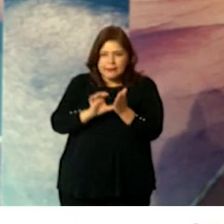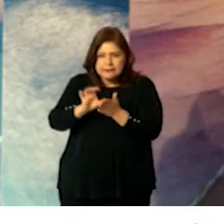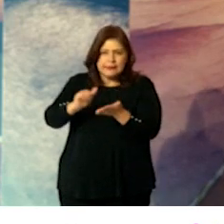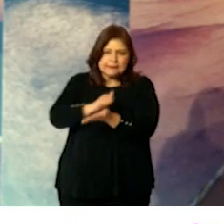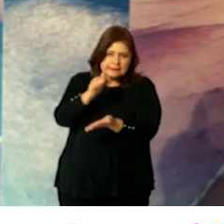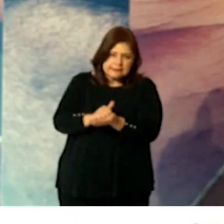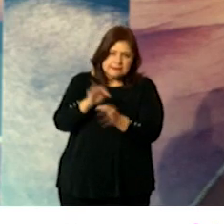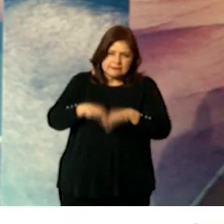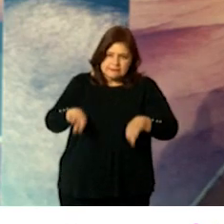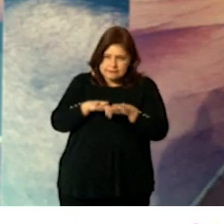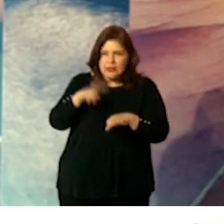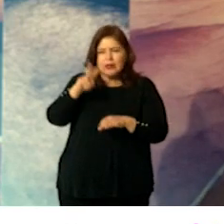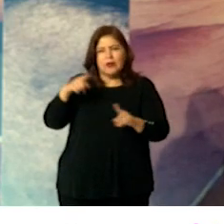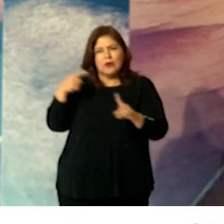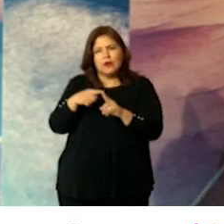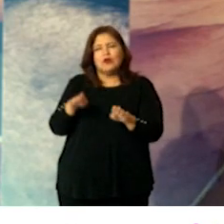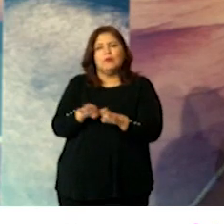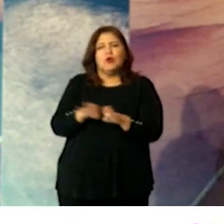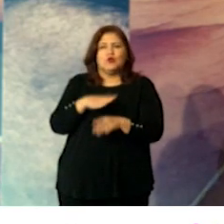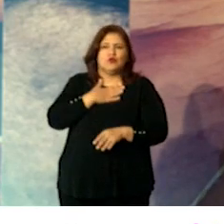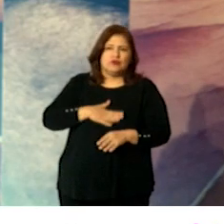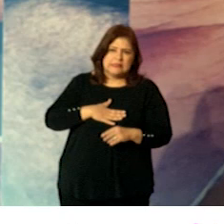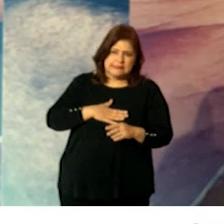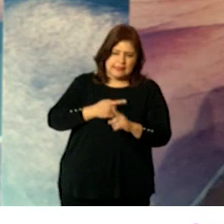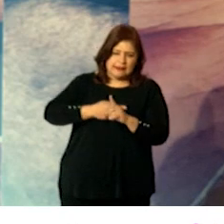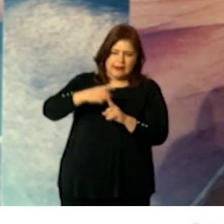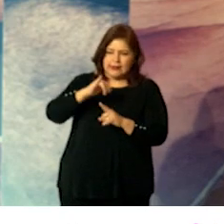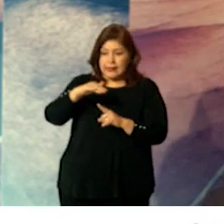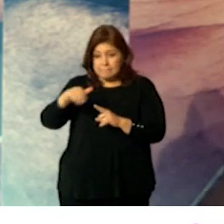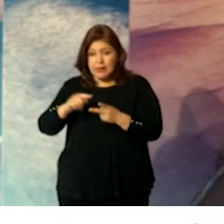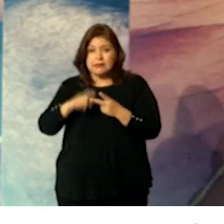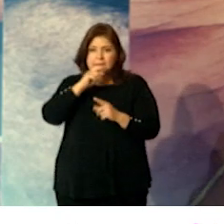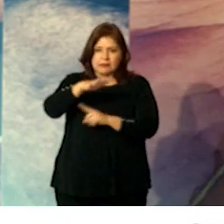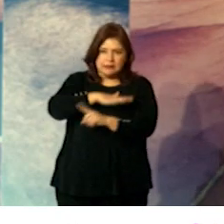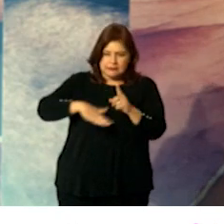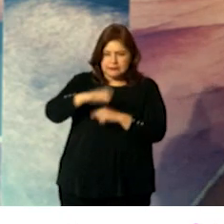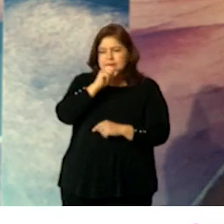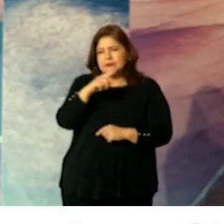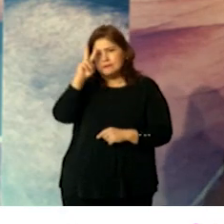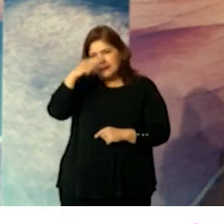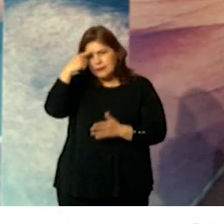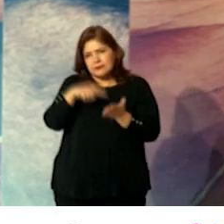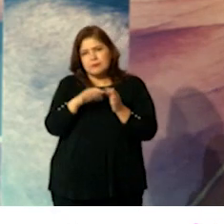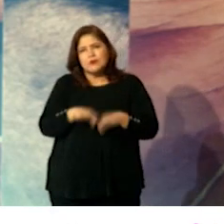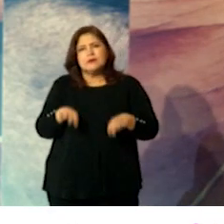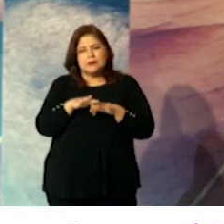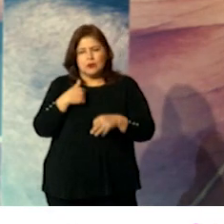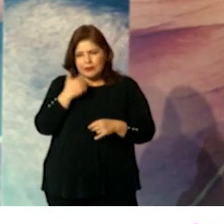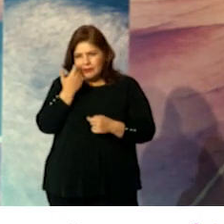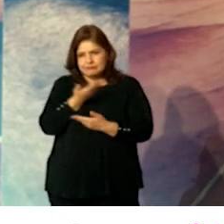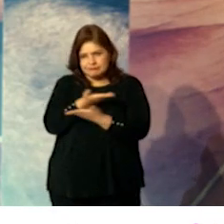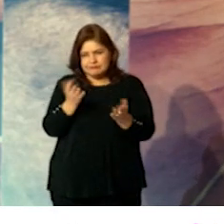hoy, que tiene que ver con justicia climática y ambiental. Y creo que eso es como muy importante y felicitarles por eso. Y